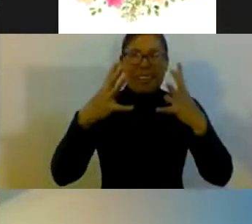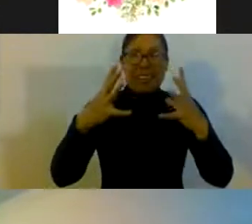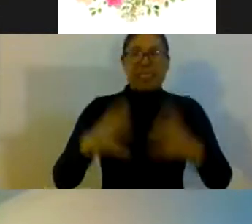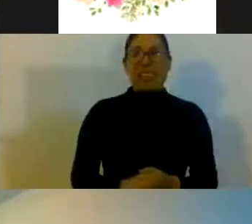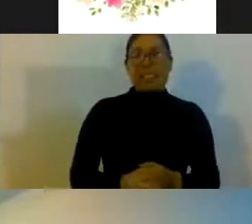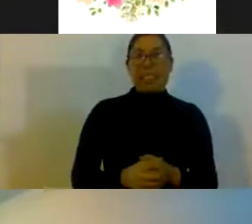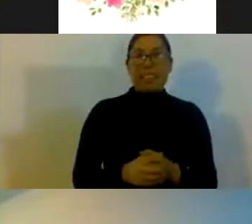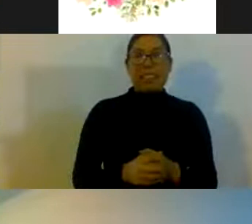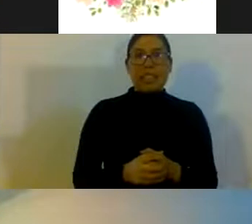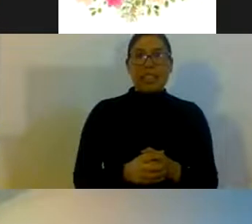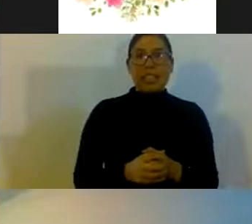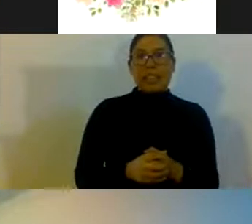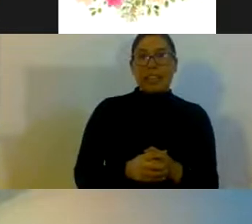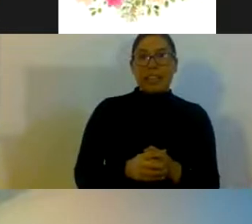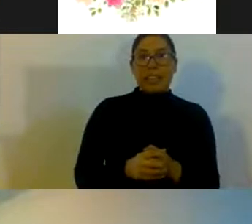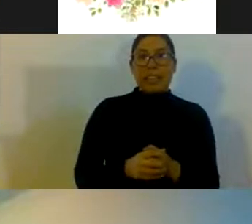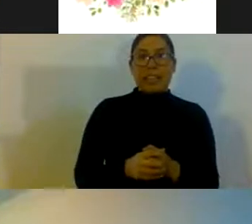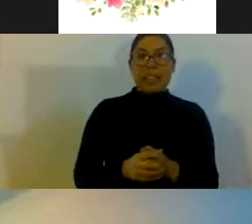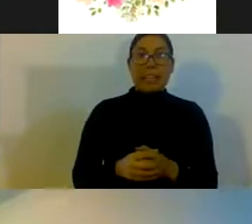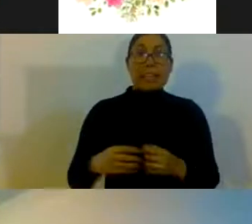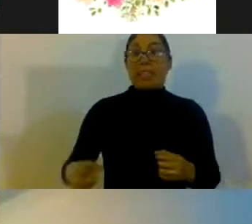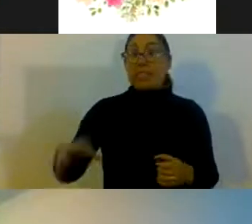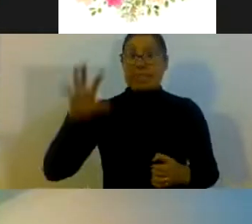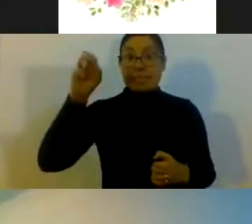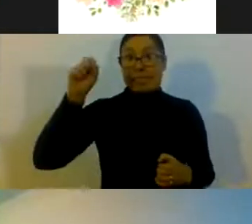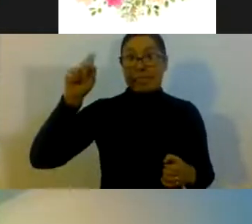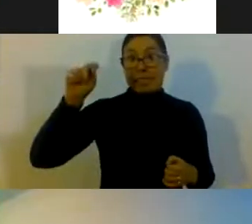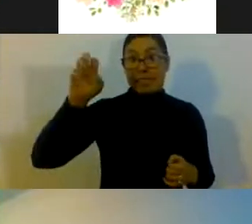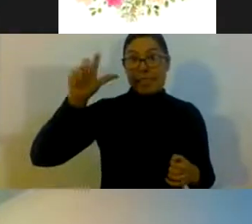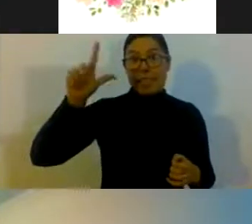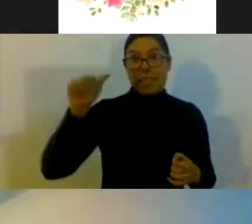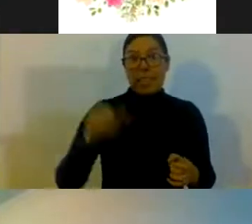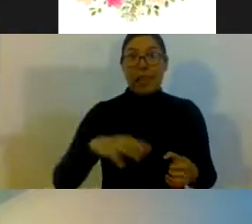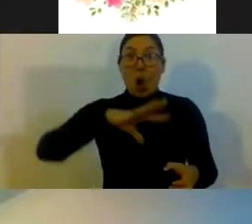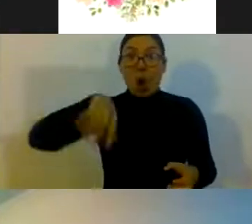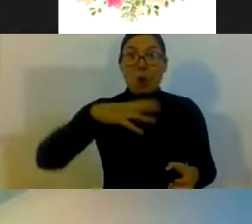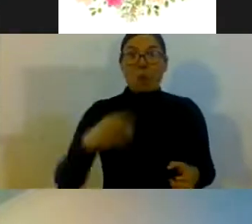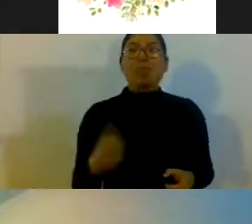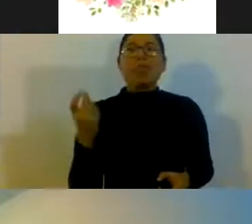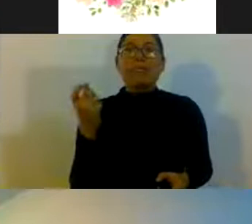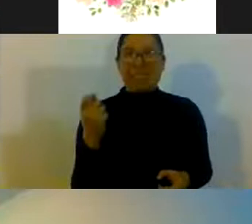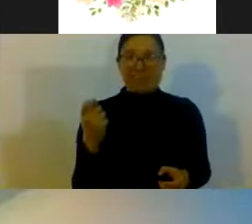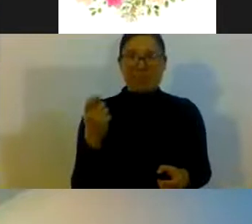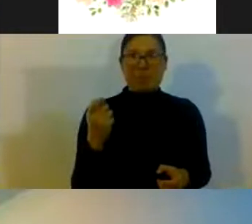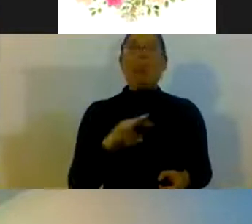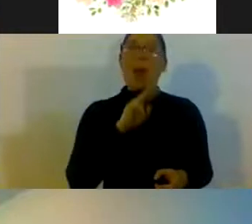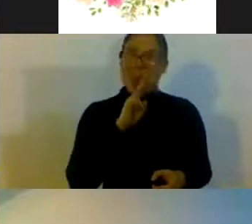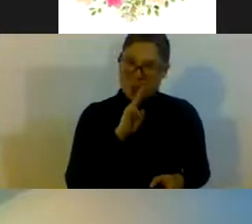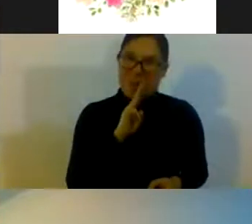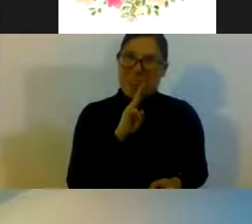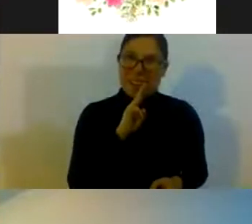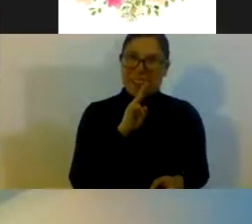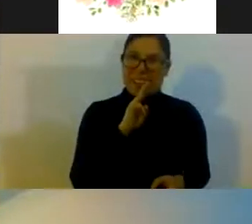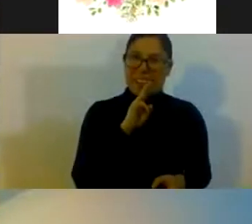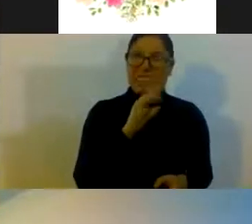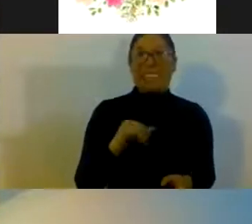¿Recuerda? A su mamá. A su mamá, tal vez, porque estaba ese vínculo. Sí, tal vez estaba ese vínculo. ¿Y qué es lo que